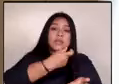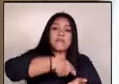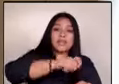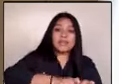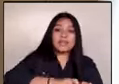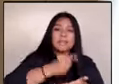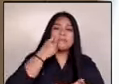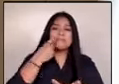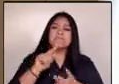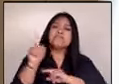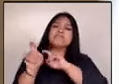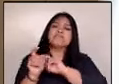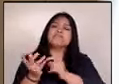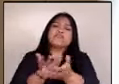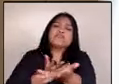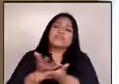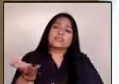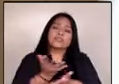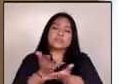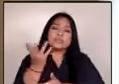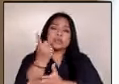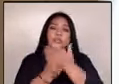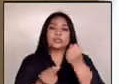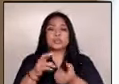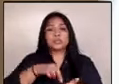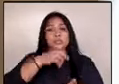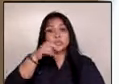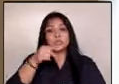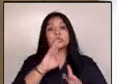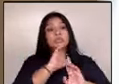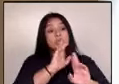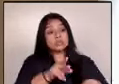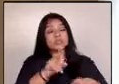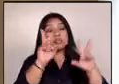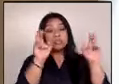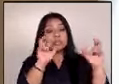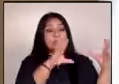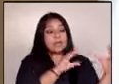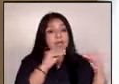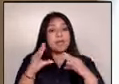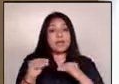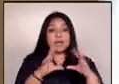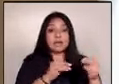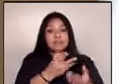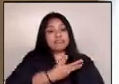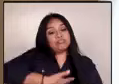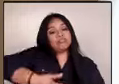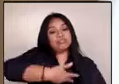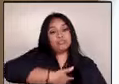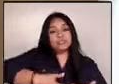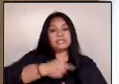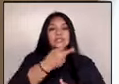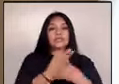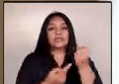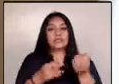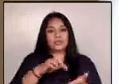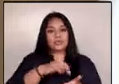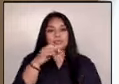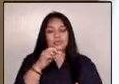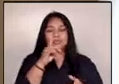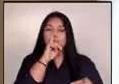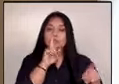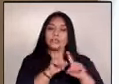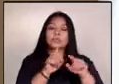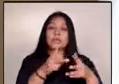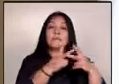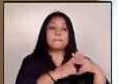de consultas bilaterales como resultado de un diálogo constructivo y de una colaboración fructífera entre ambas partes el